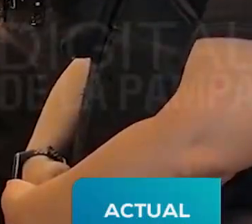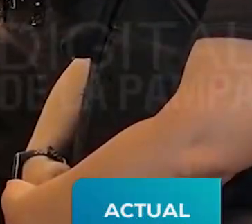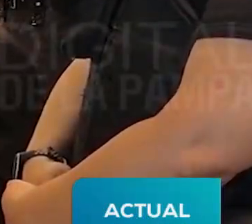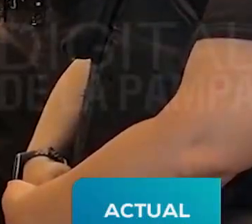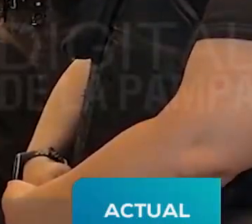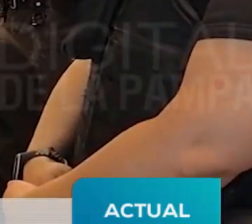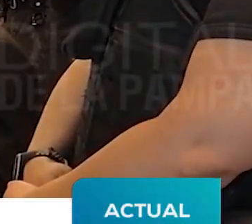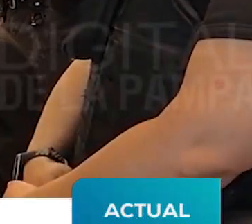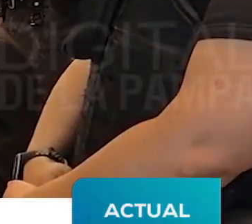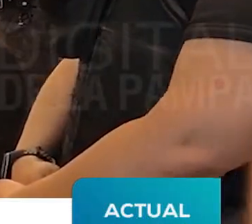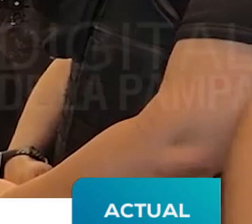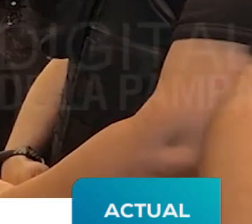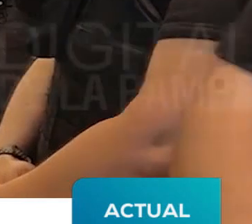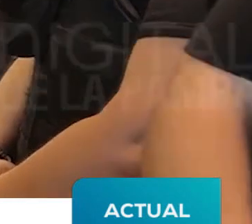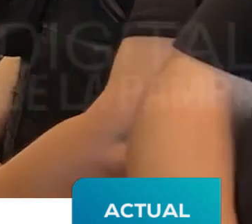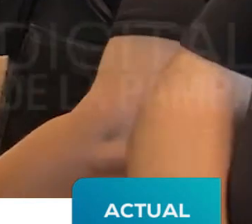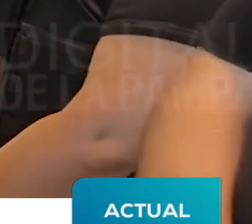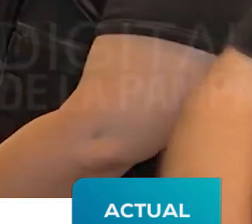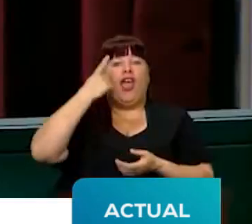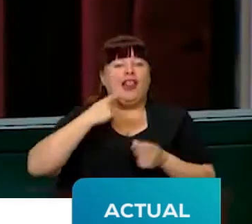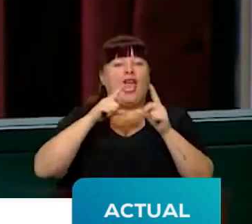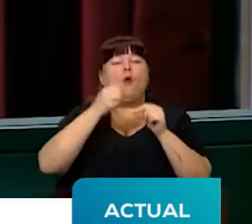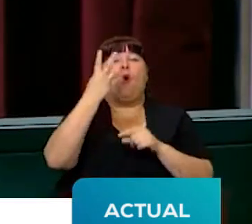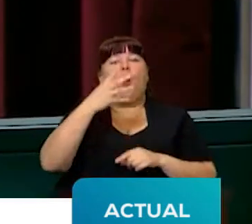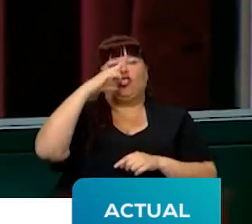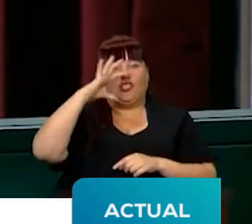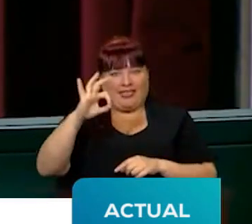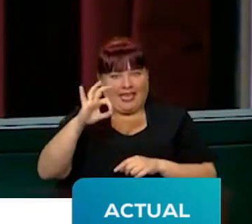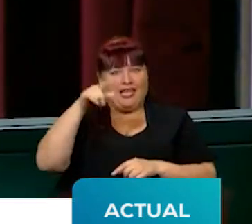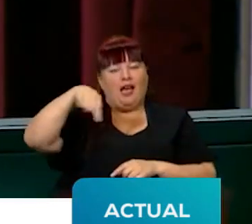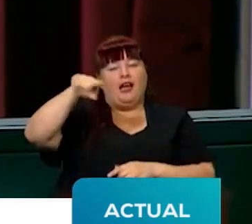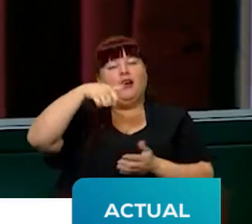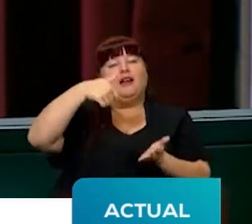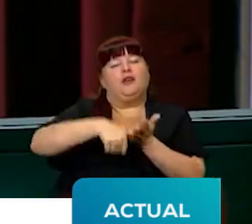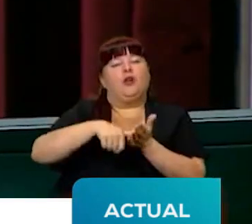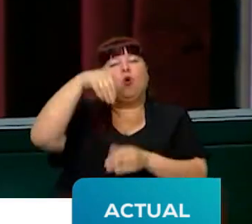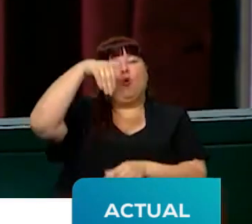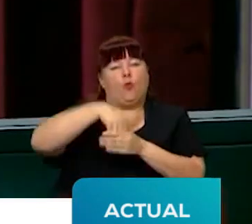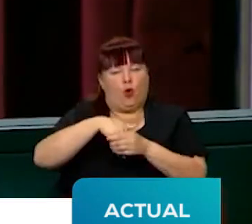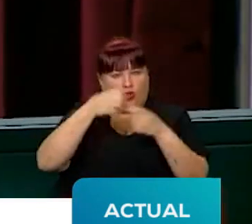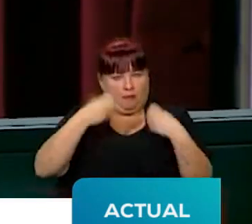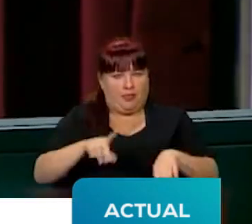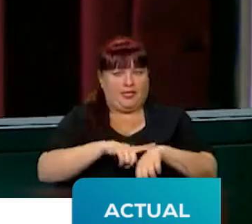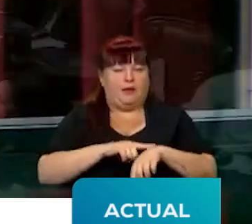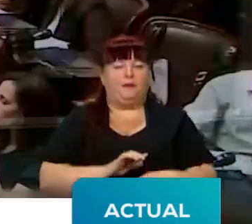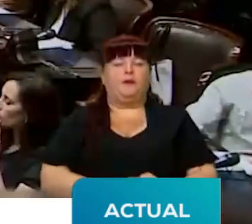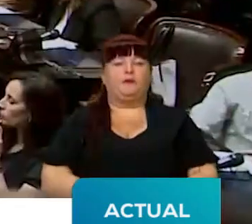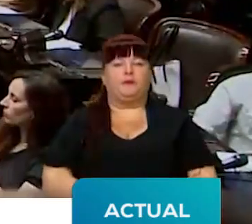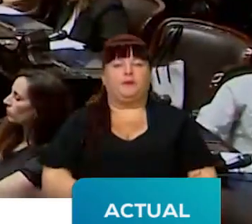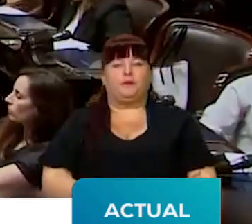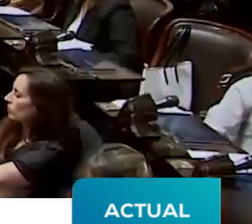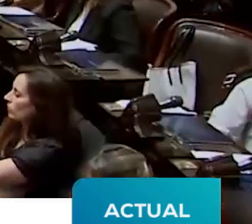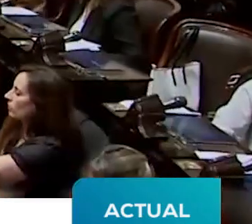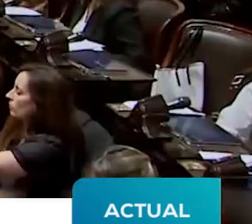de Diputados de la Nación se dio media sanción a lo que es un proyecto de ley que surge a partir